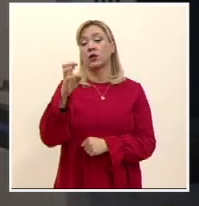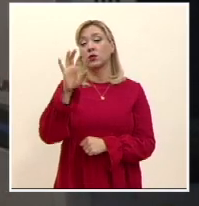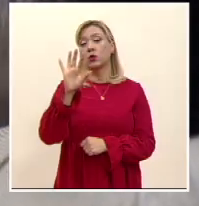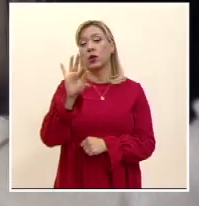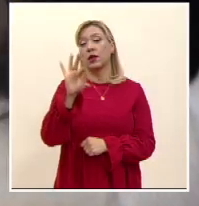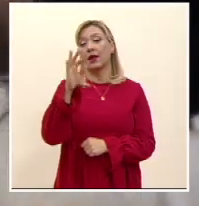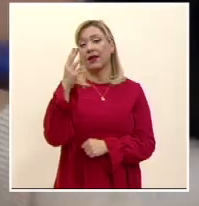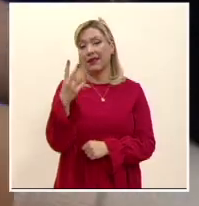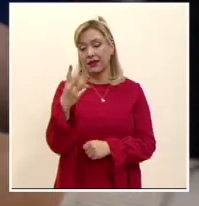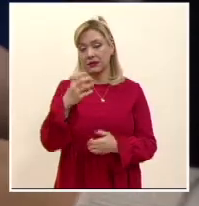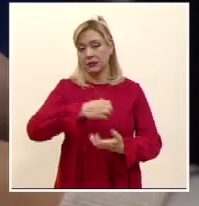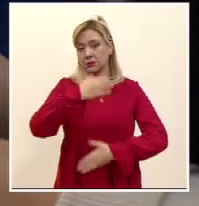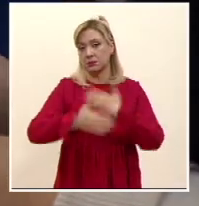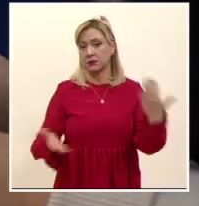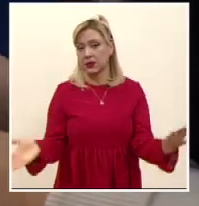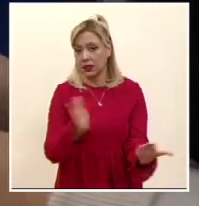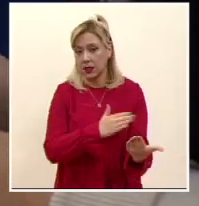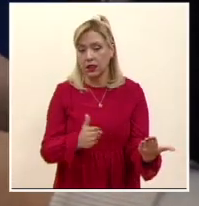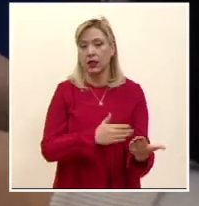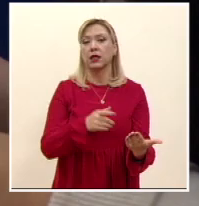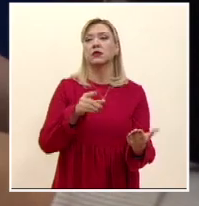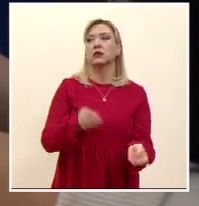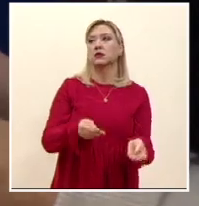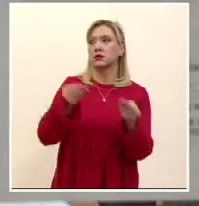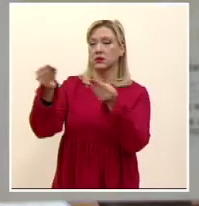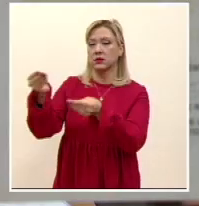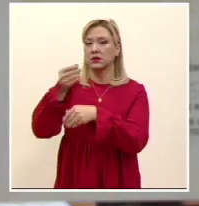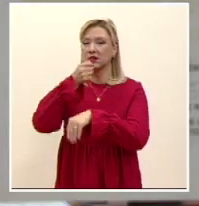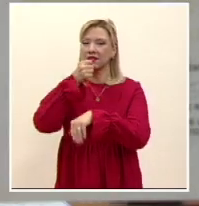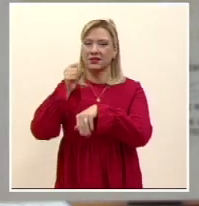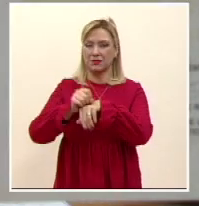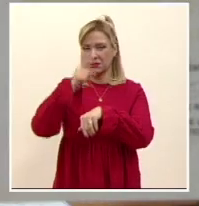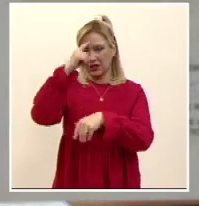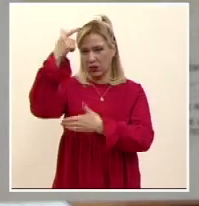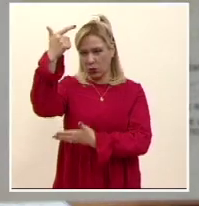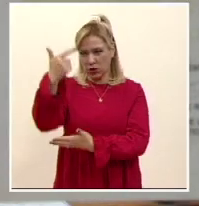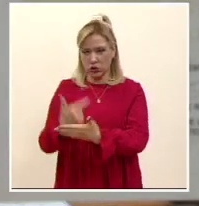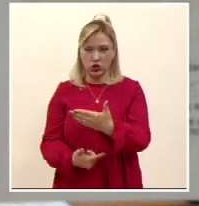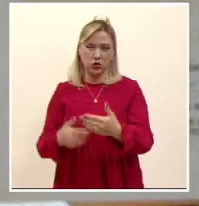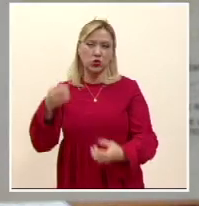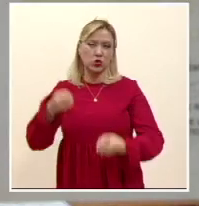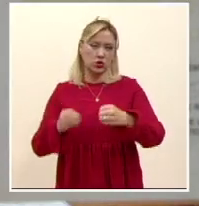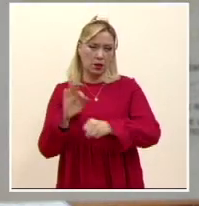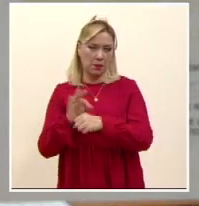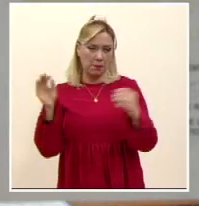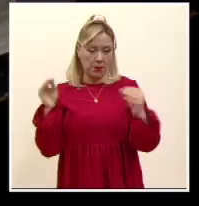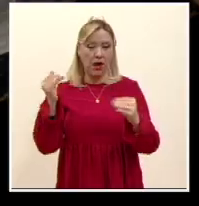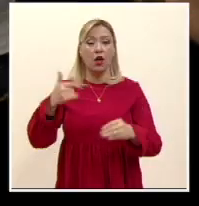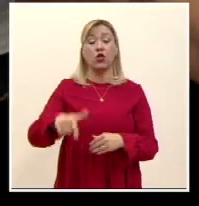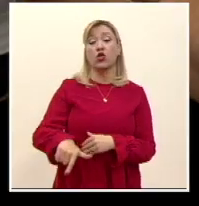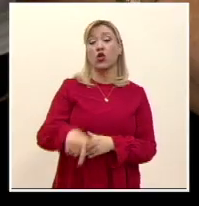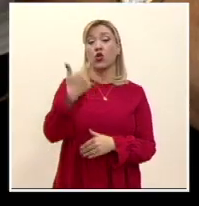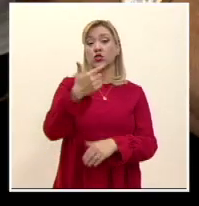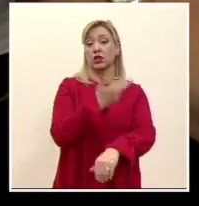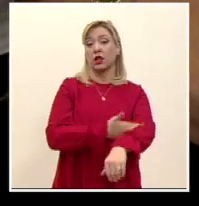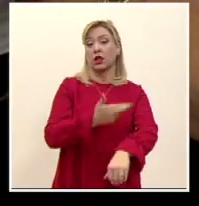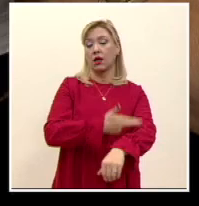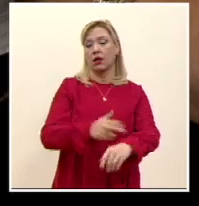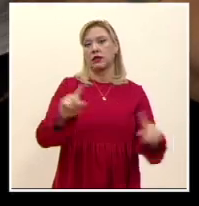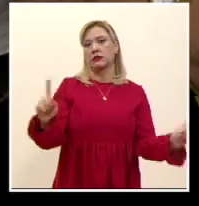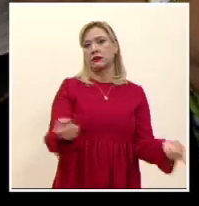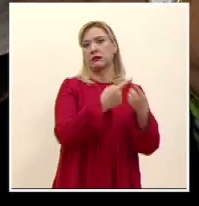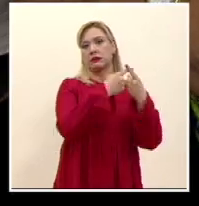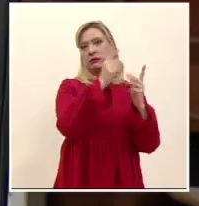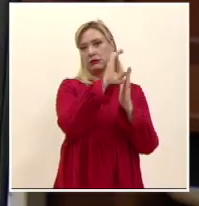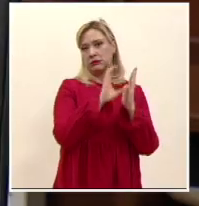remitidos 431 a la Subsecretaría General de Acuerdos relativos a juicios de amparo y 12 a la sección de trámite de acciones y